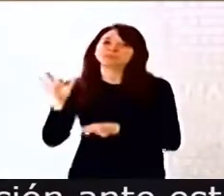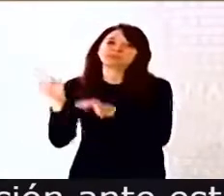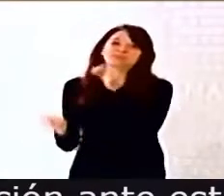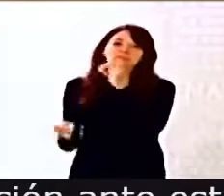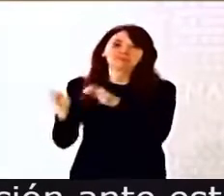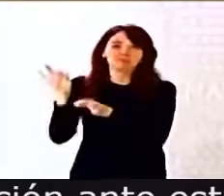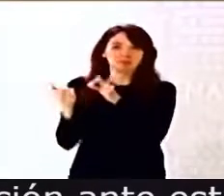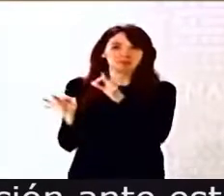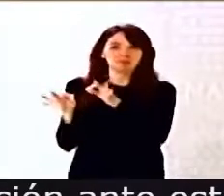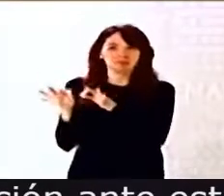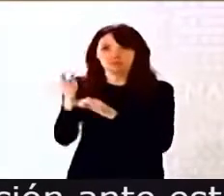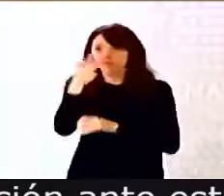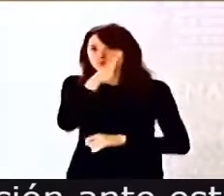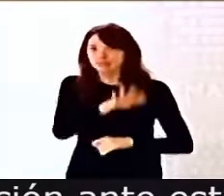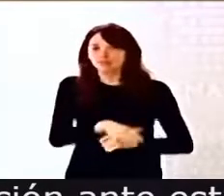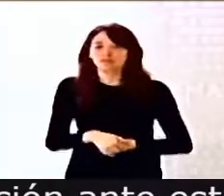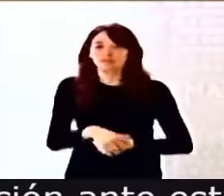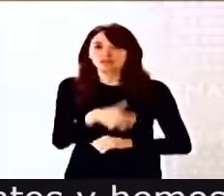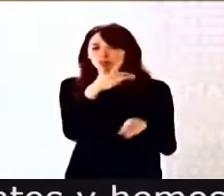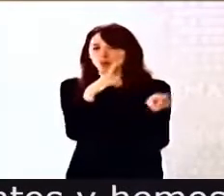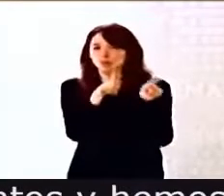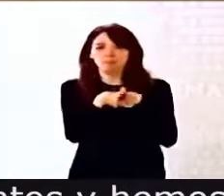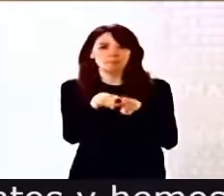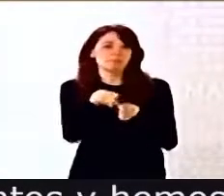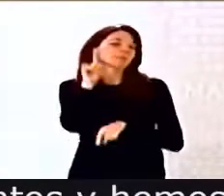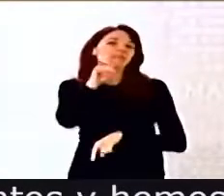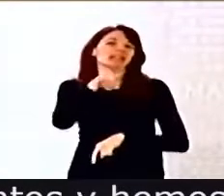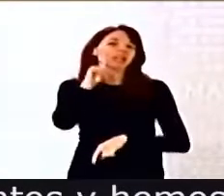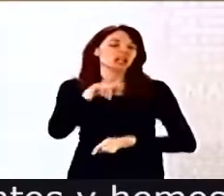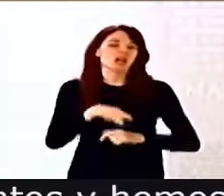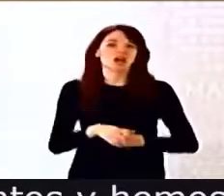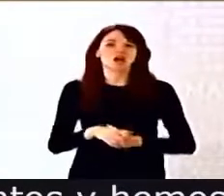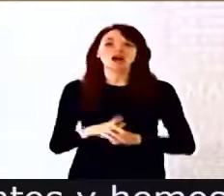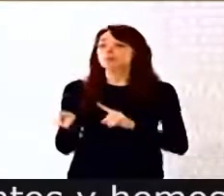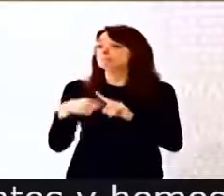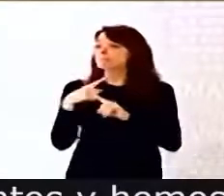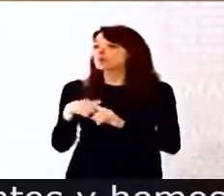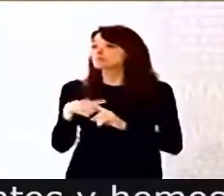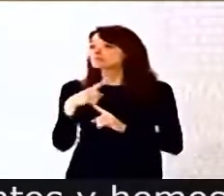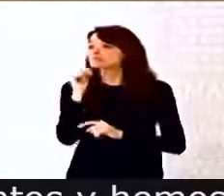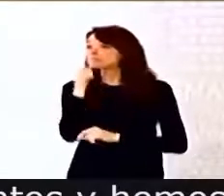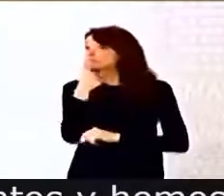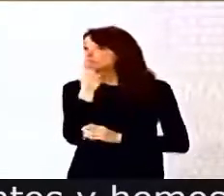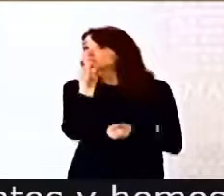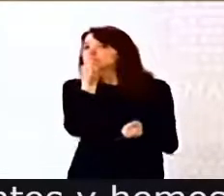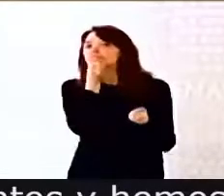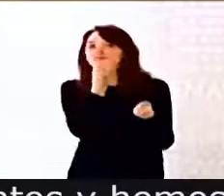juzgado por calumnias y por desvelación de secretos.